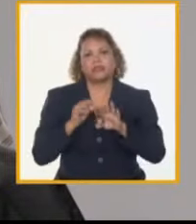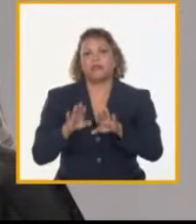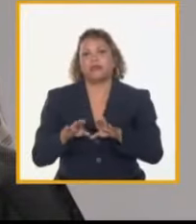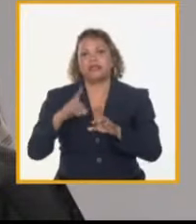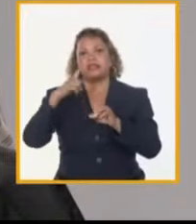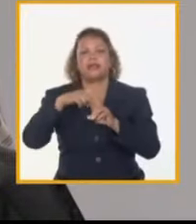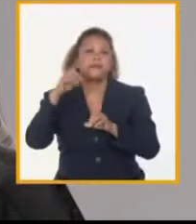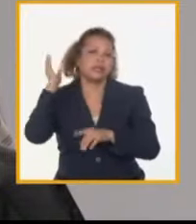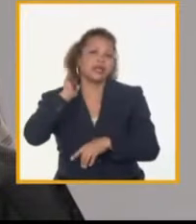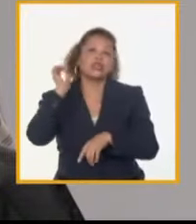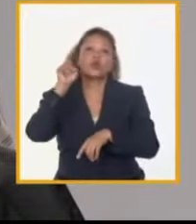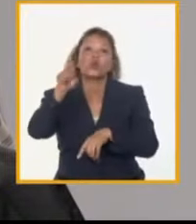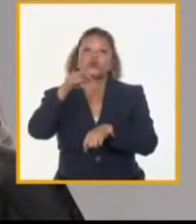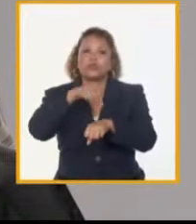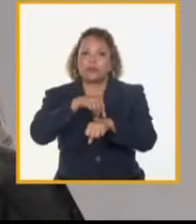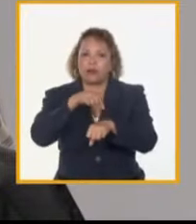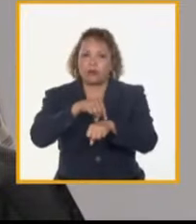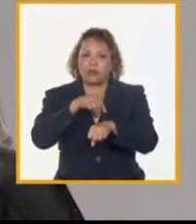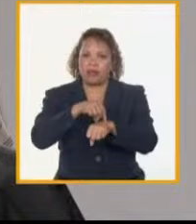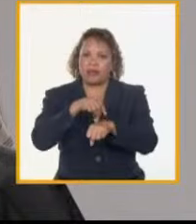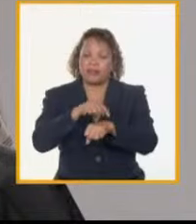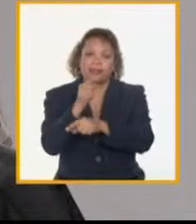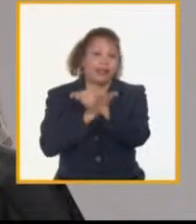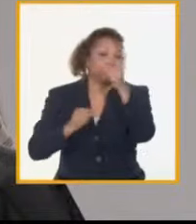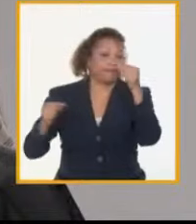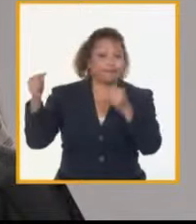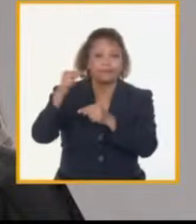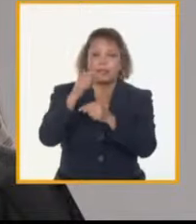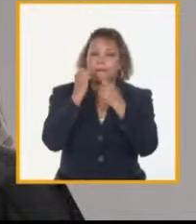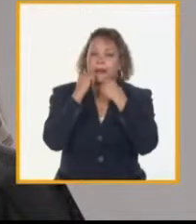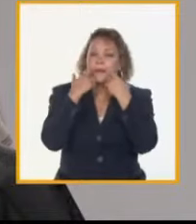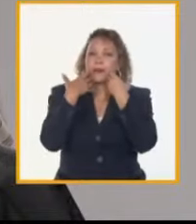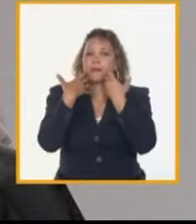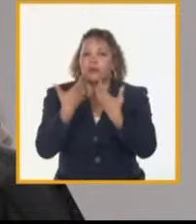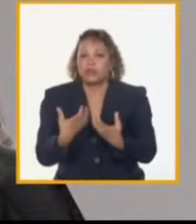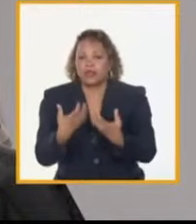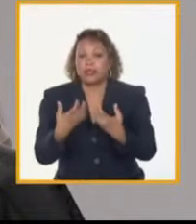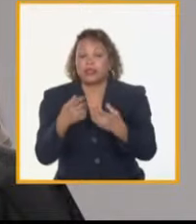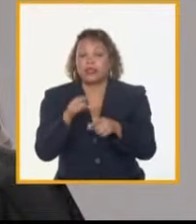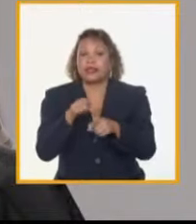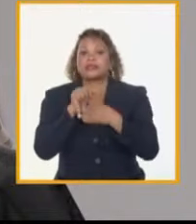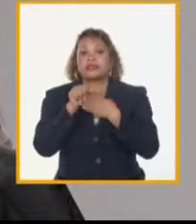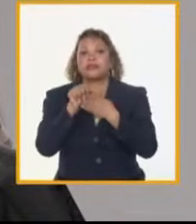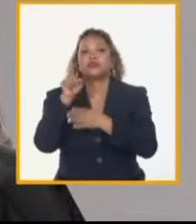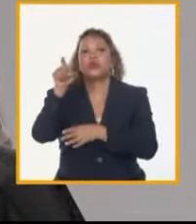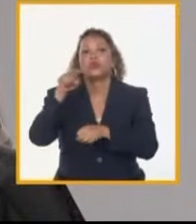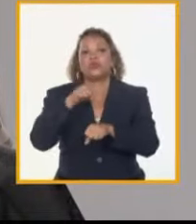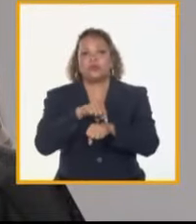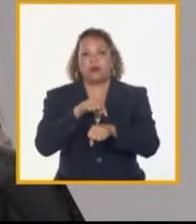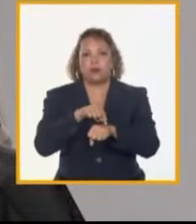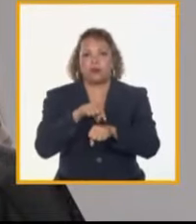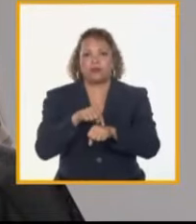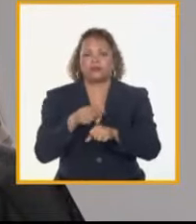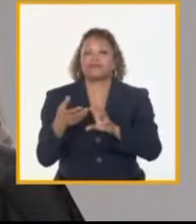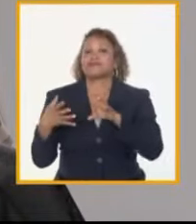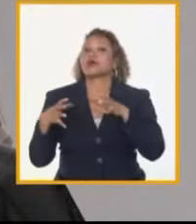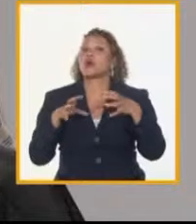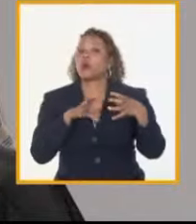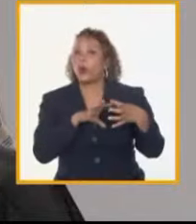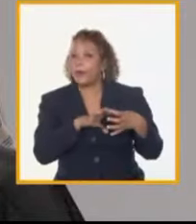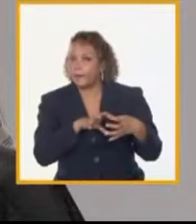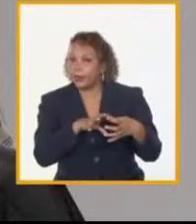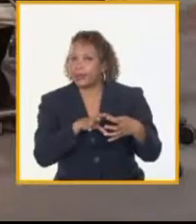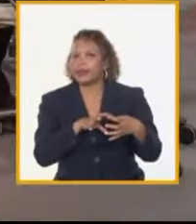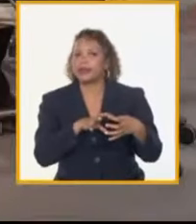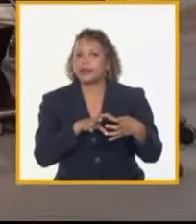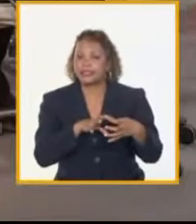terminal de última hora, que es la principal, la más importante que nosotros tenemos en ese servicio de última hora. Es la más compleja, sí. También. La